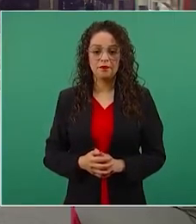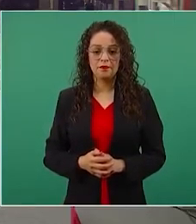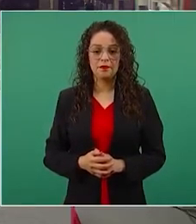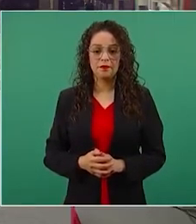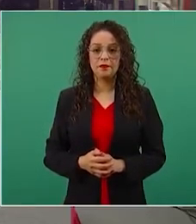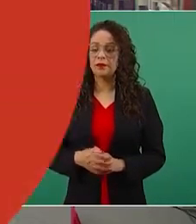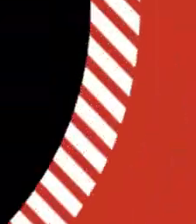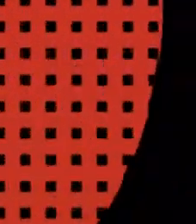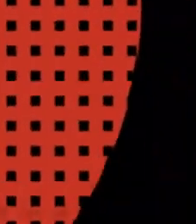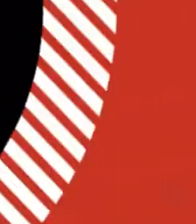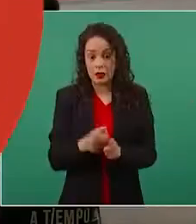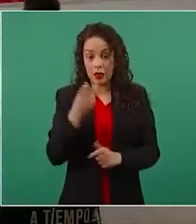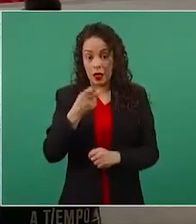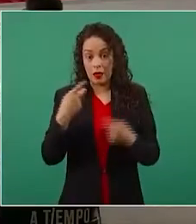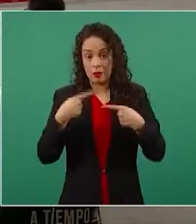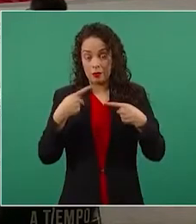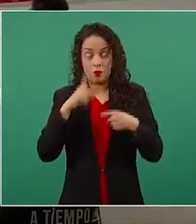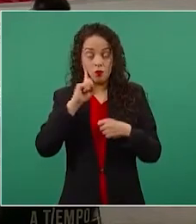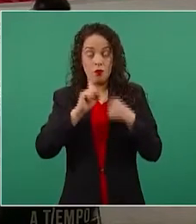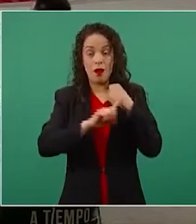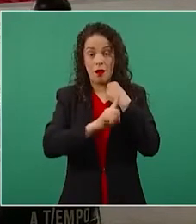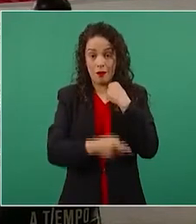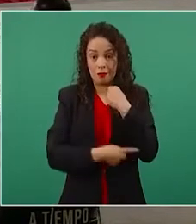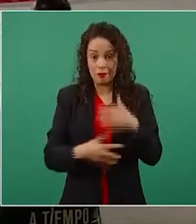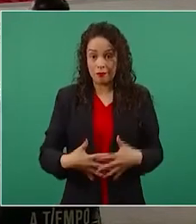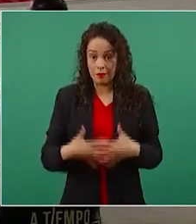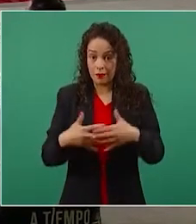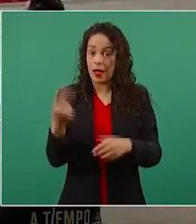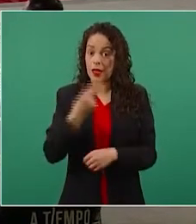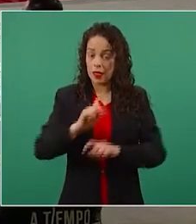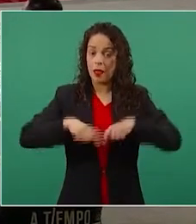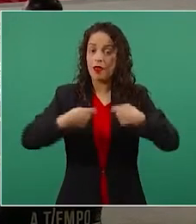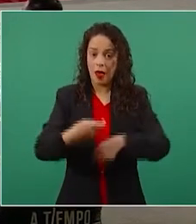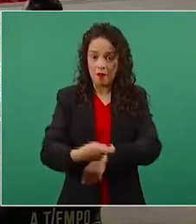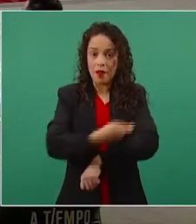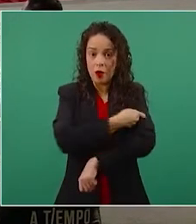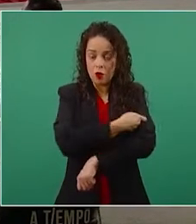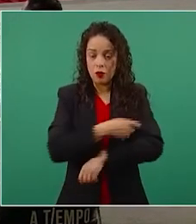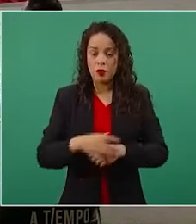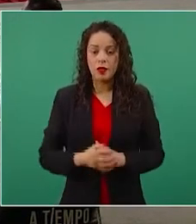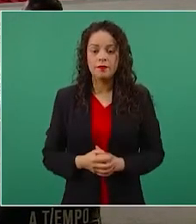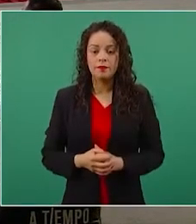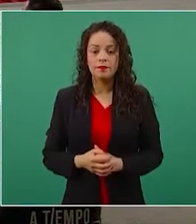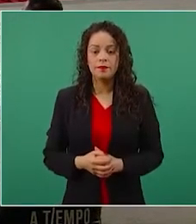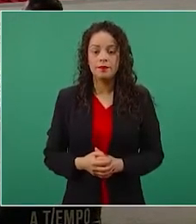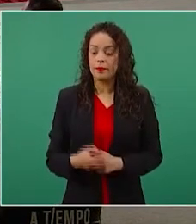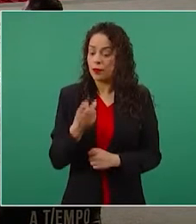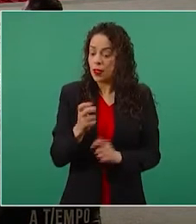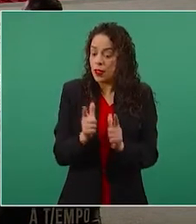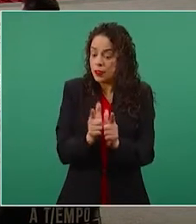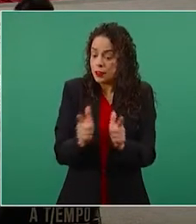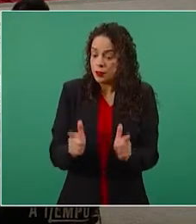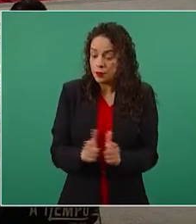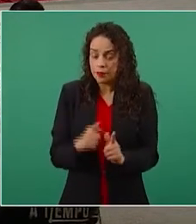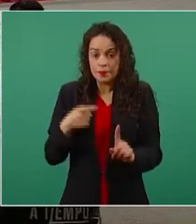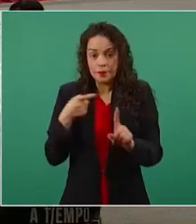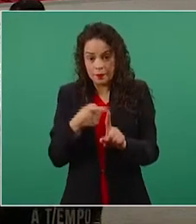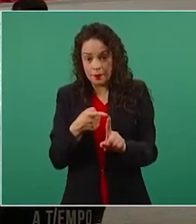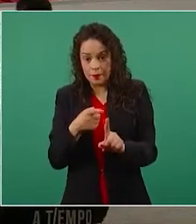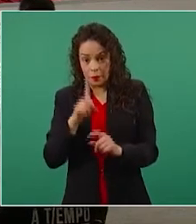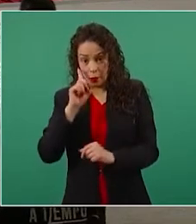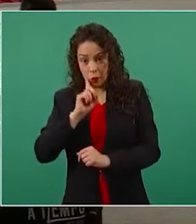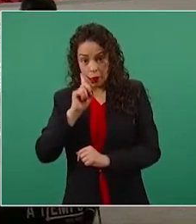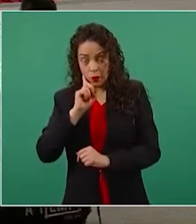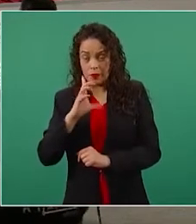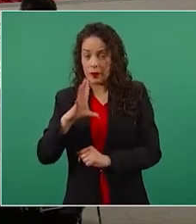pidiendo información. La justificación principal es que este grupo, las mujeres embarazadas, existe